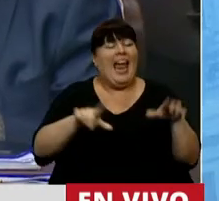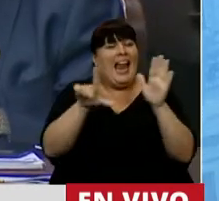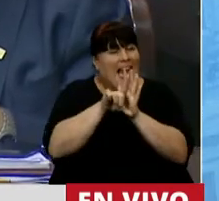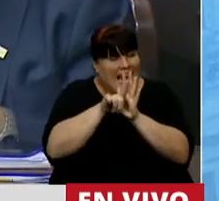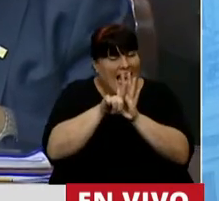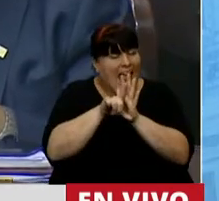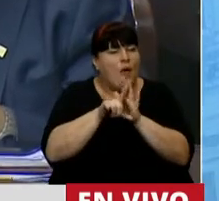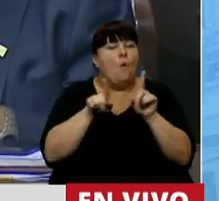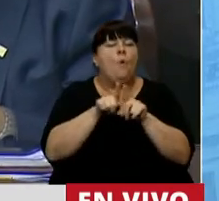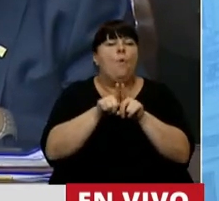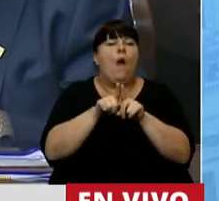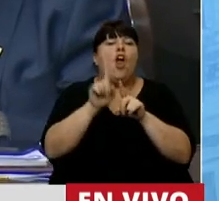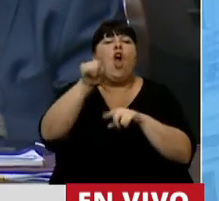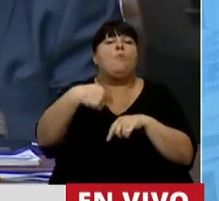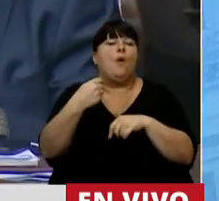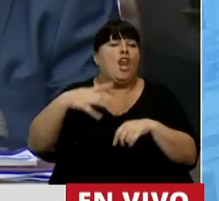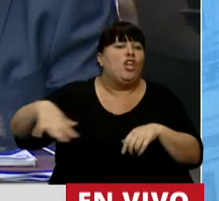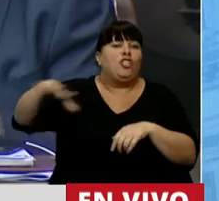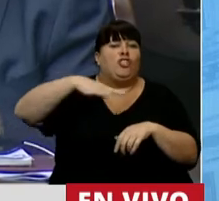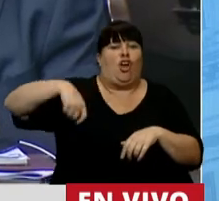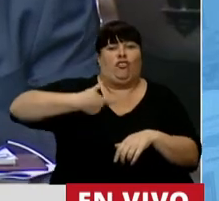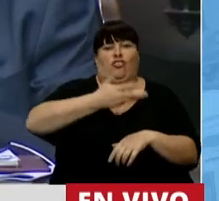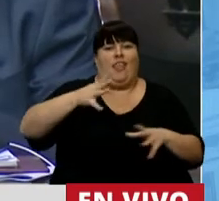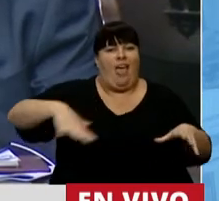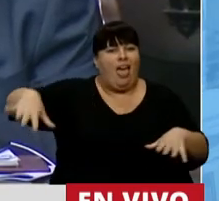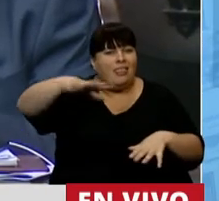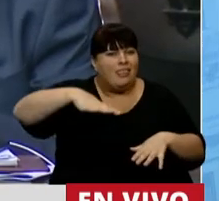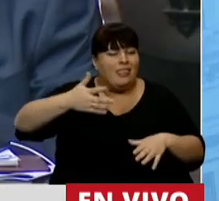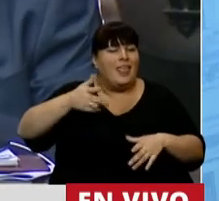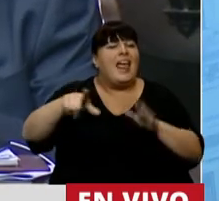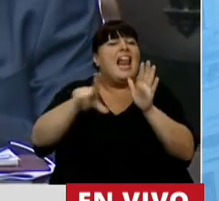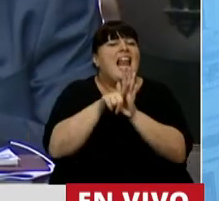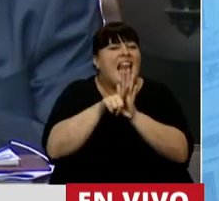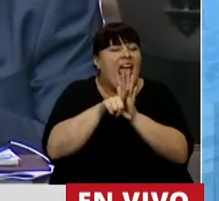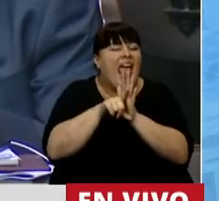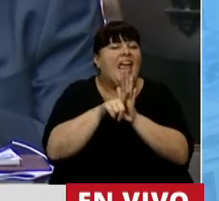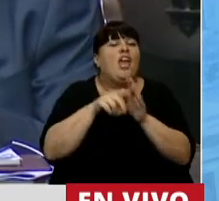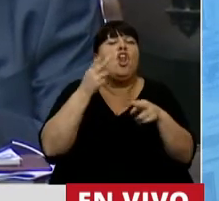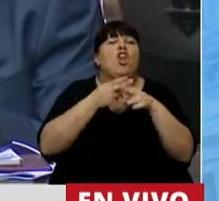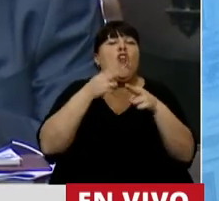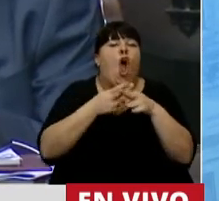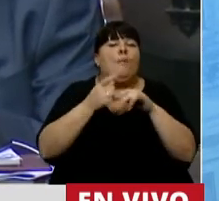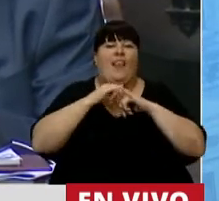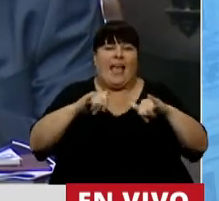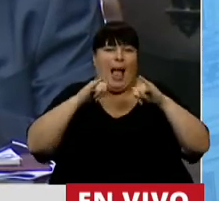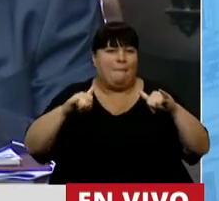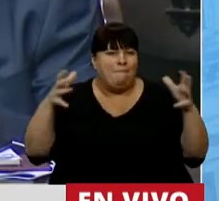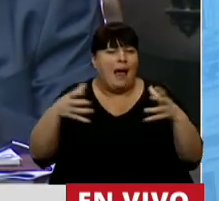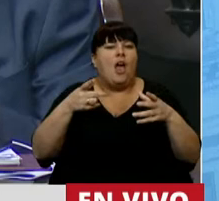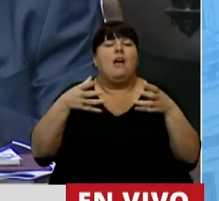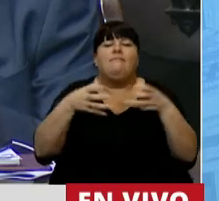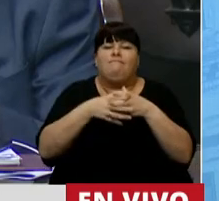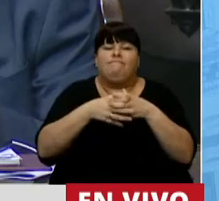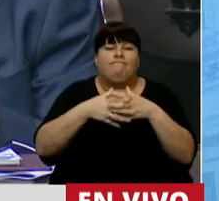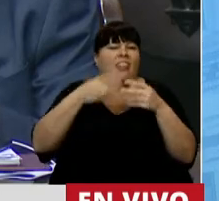ley es una ley que surge del colectivo social, es una ley de la que lleva el nombre de la campaña, un